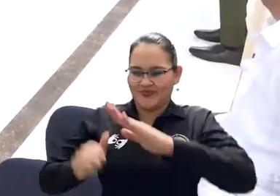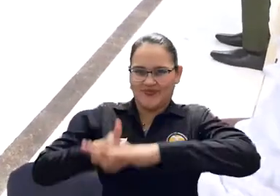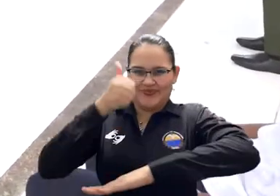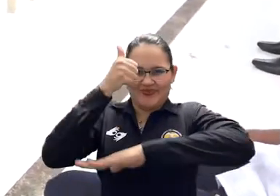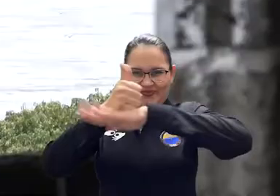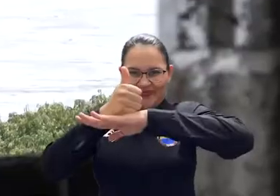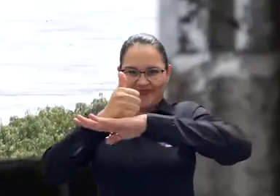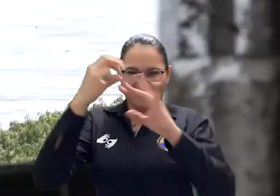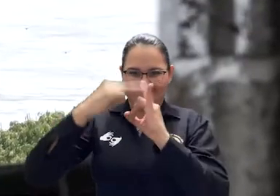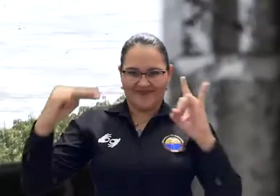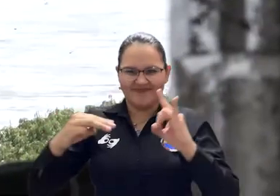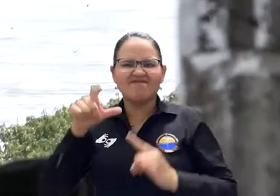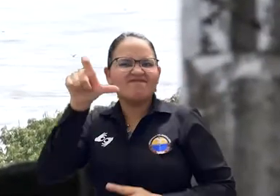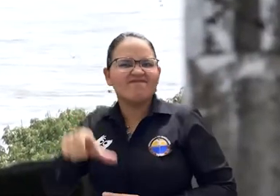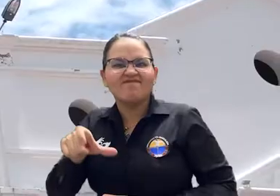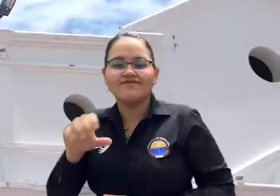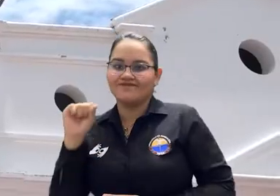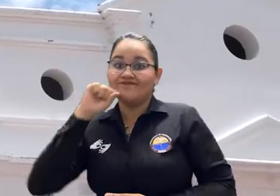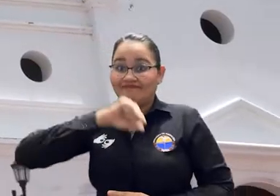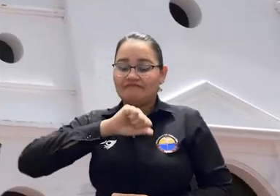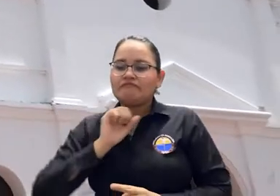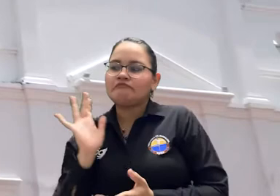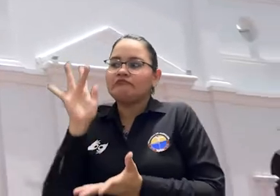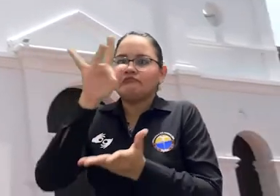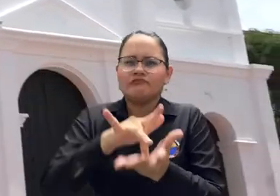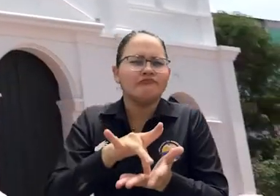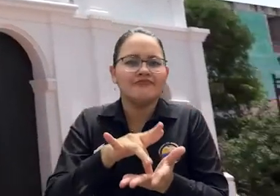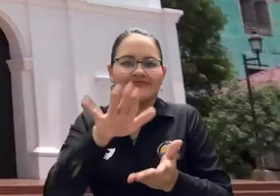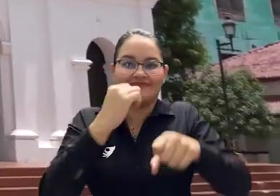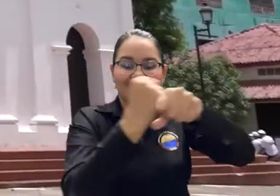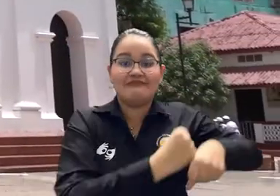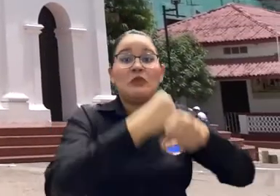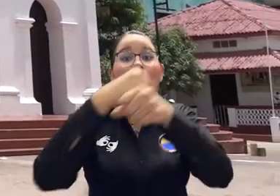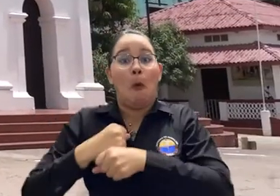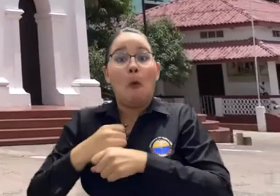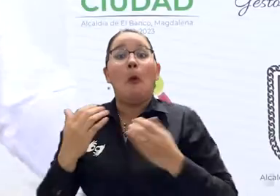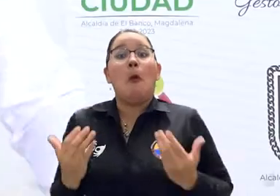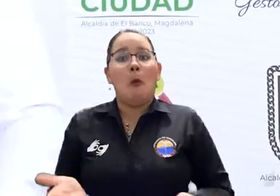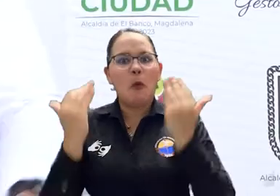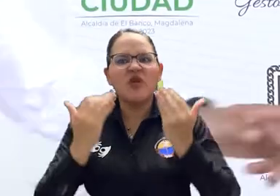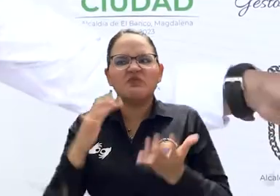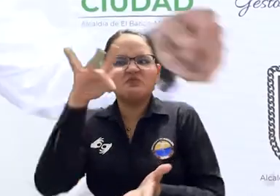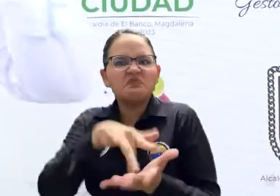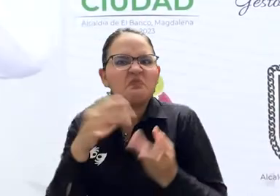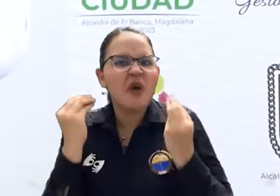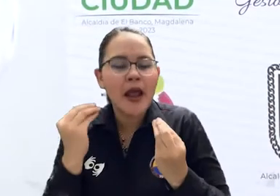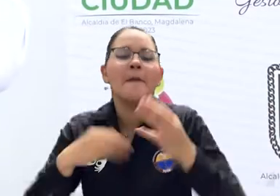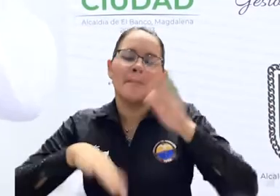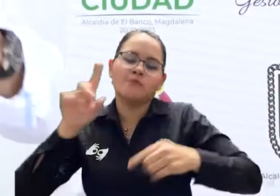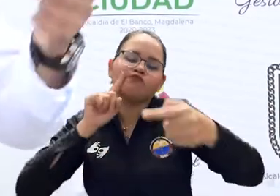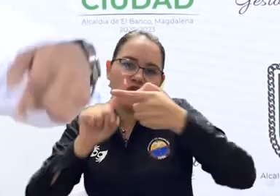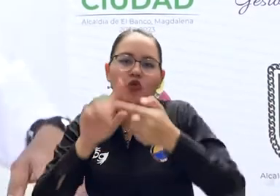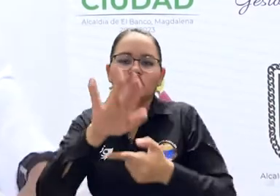durante su visita al municipio del Banco Magdalena, el doctor Pablo Vera Salazar, rector de la institución, participó en el